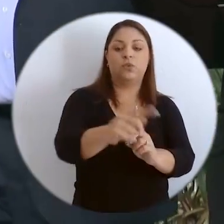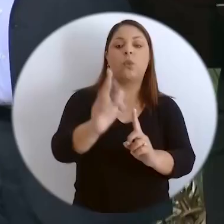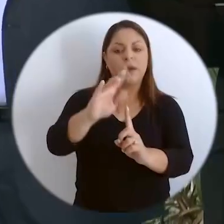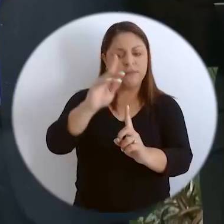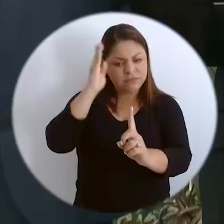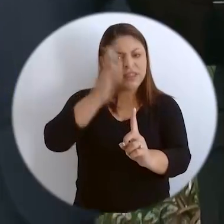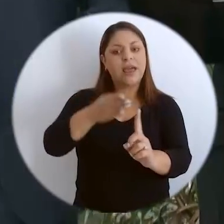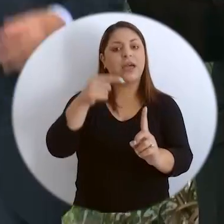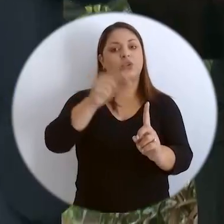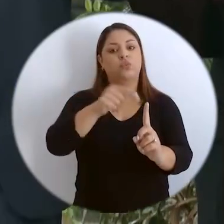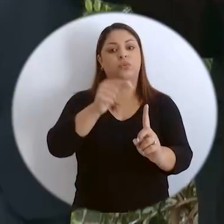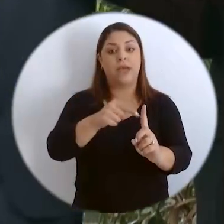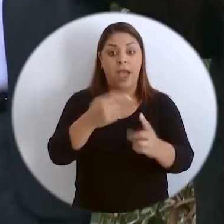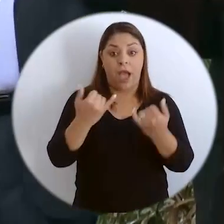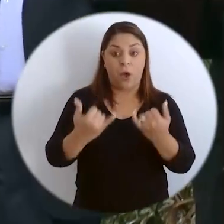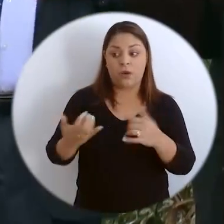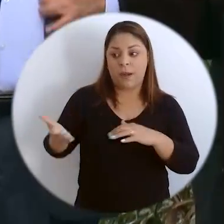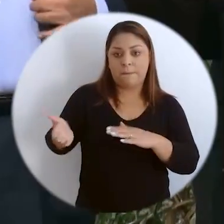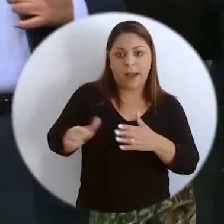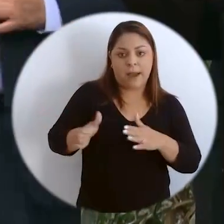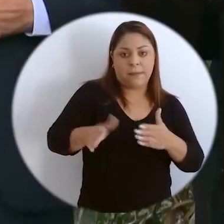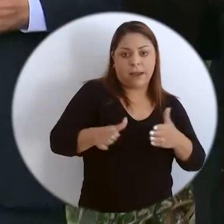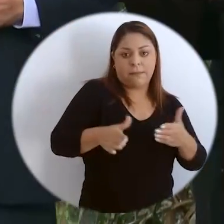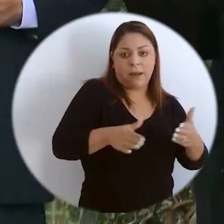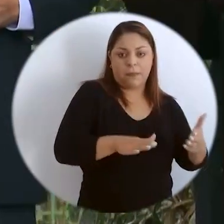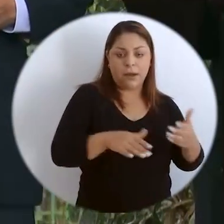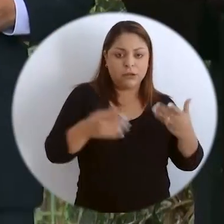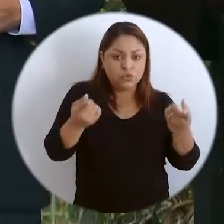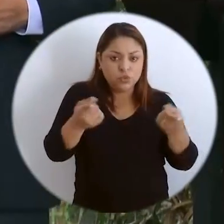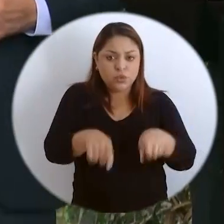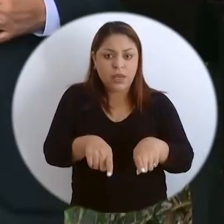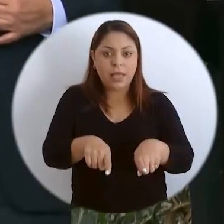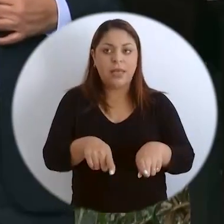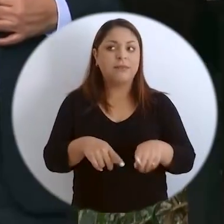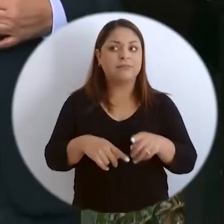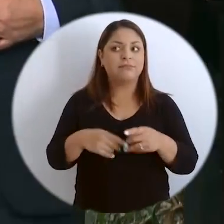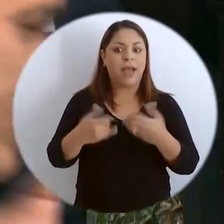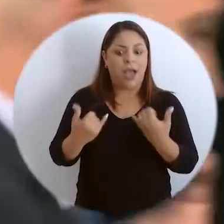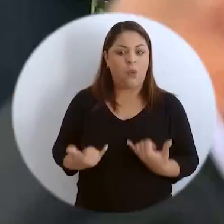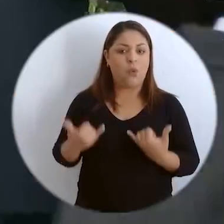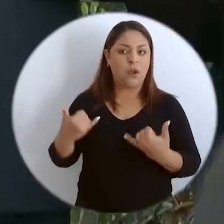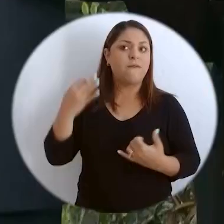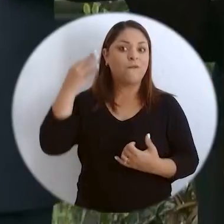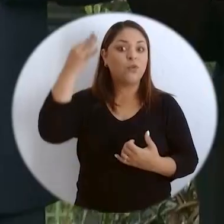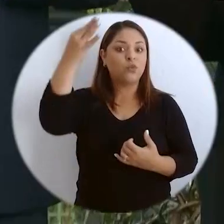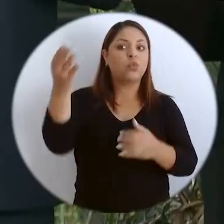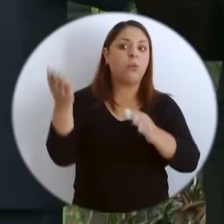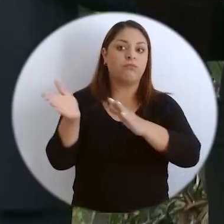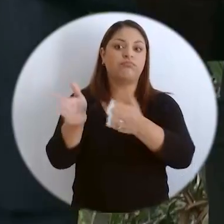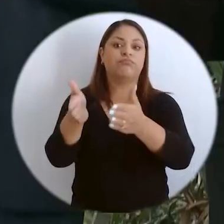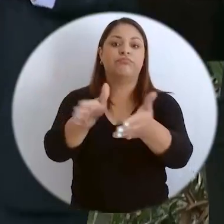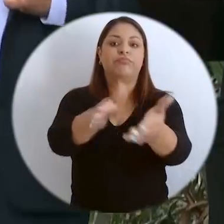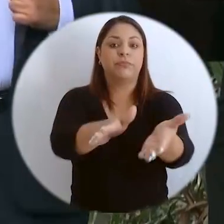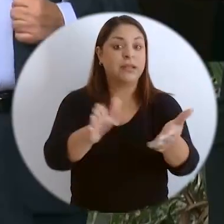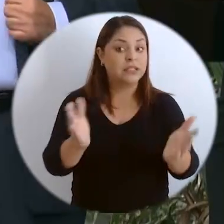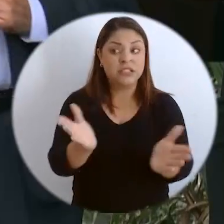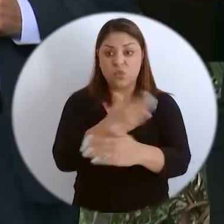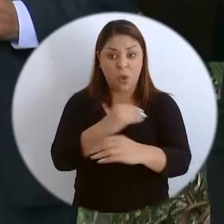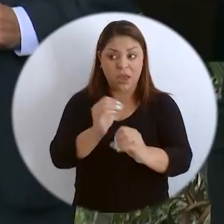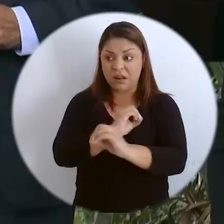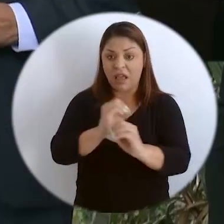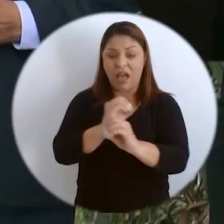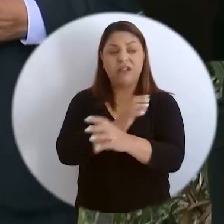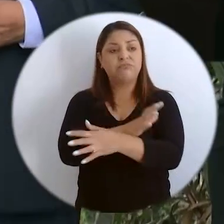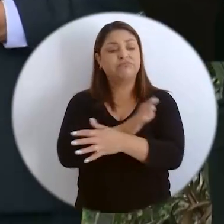las muertes que están sucediendo ahora y las que podrán seguir sucediendo si no se hace lo